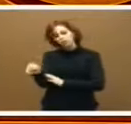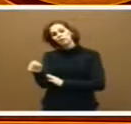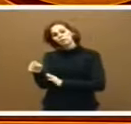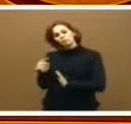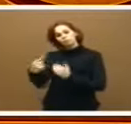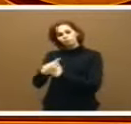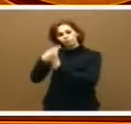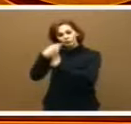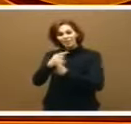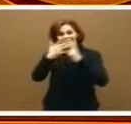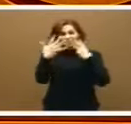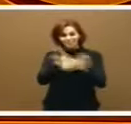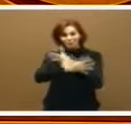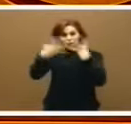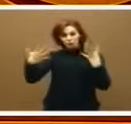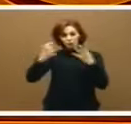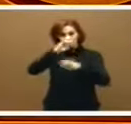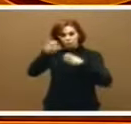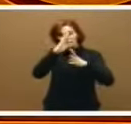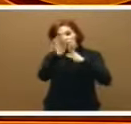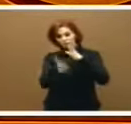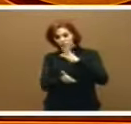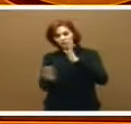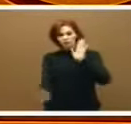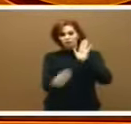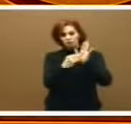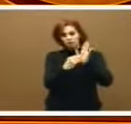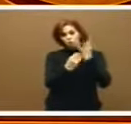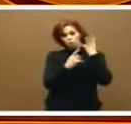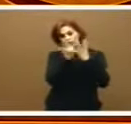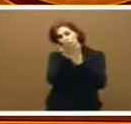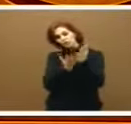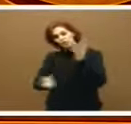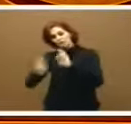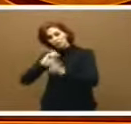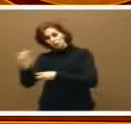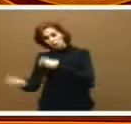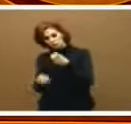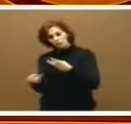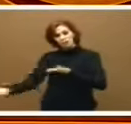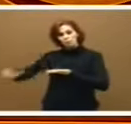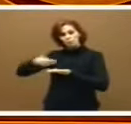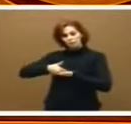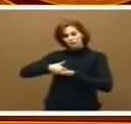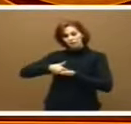la incorporación de 19 enmiendas parciales, cuatro de ellas transaccionadas, formuladas por el Grupo Parlamentario Socialista PSOE regionalista.